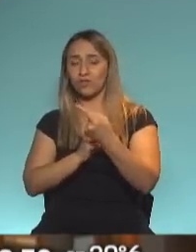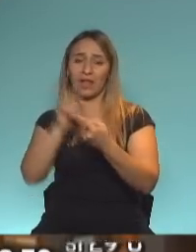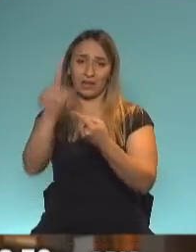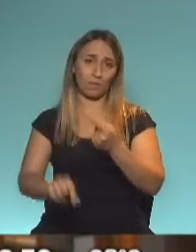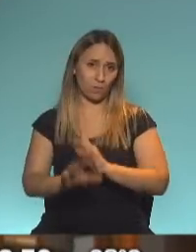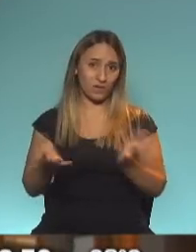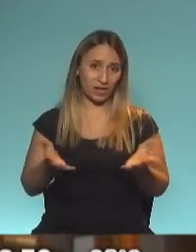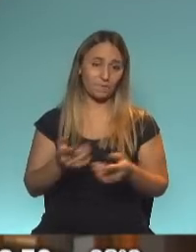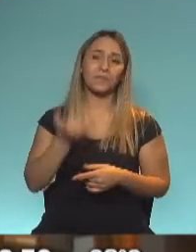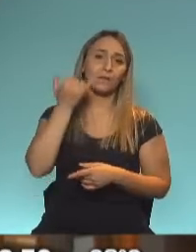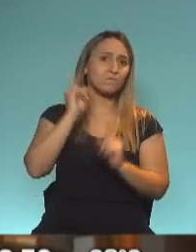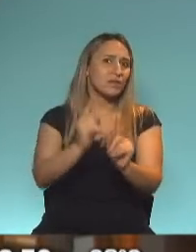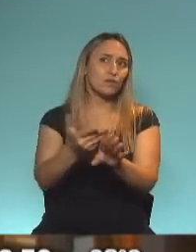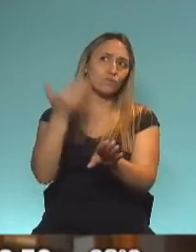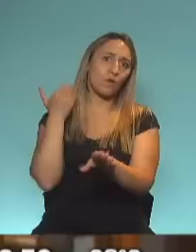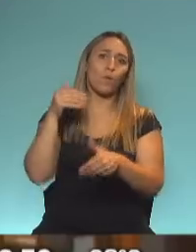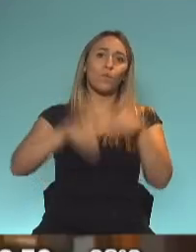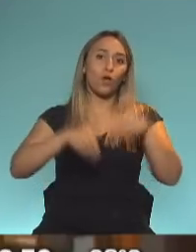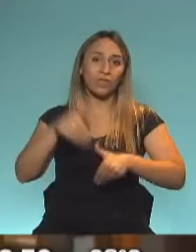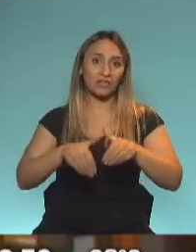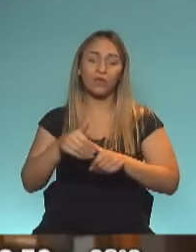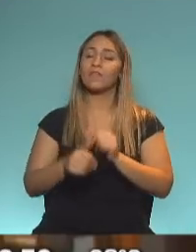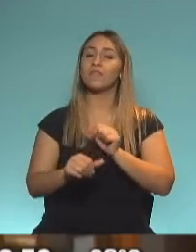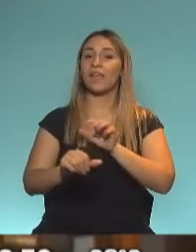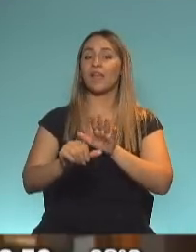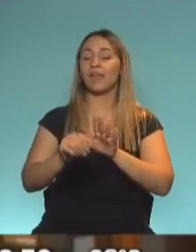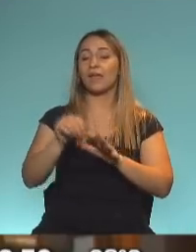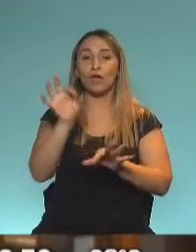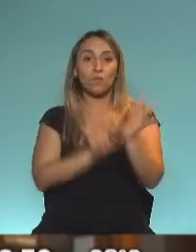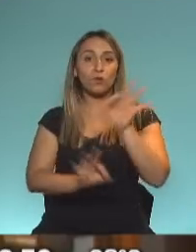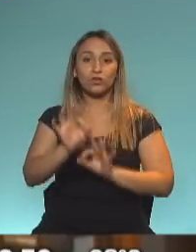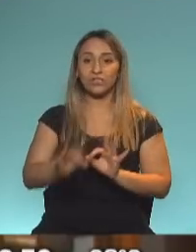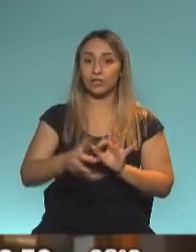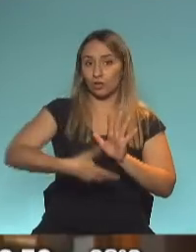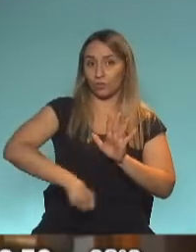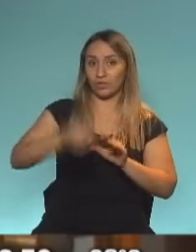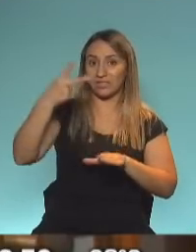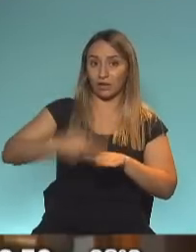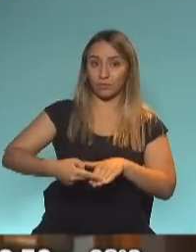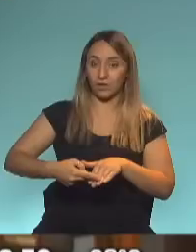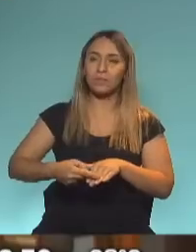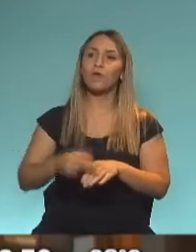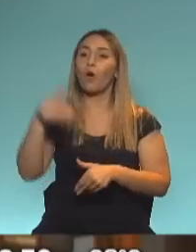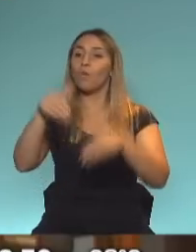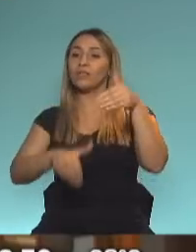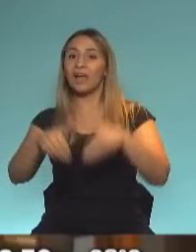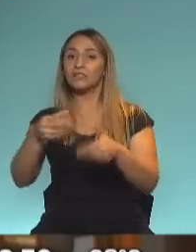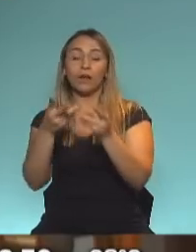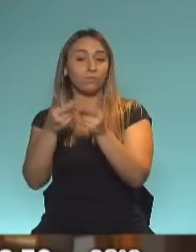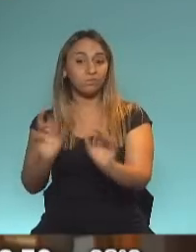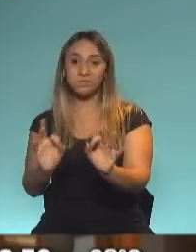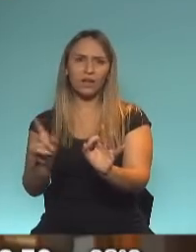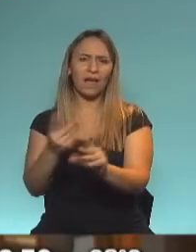con la votación de la interrupción voluntaria del embarazo antes que hubiera terminado la votación, las amenazas con